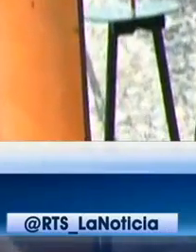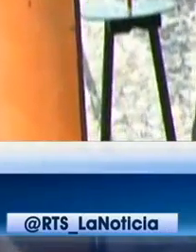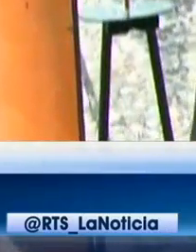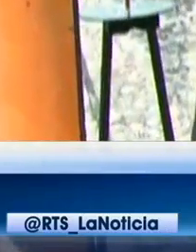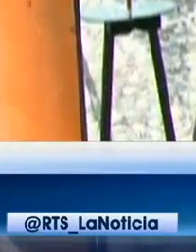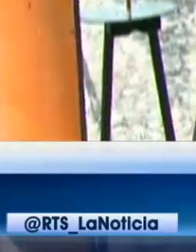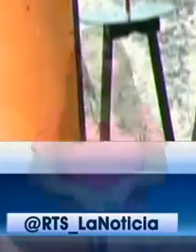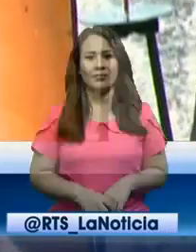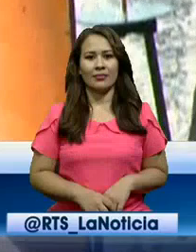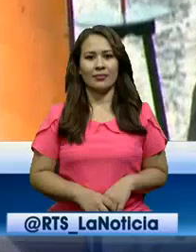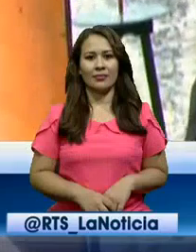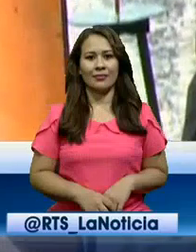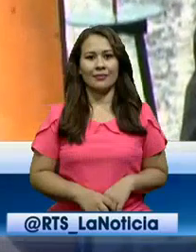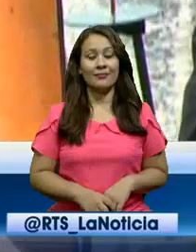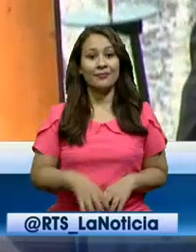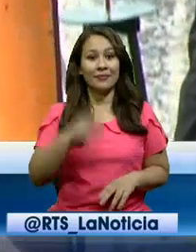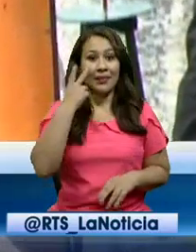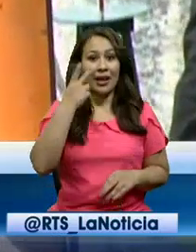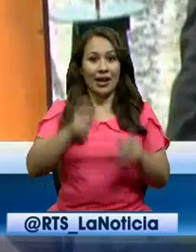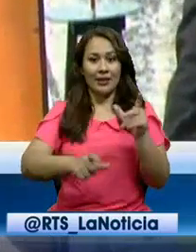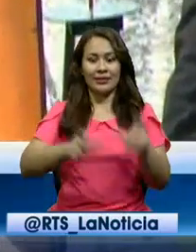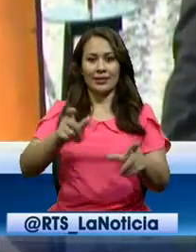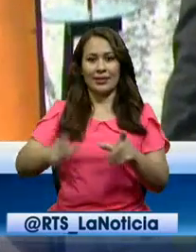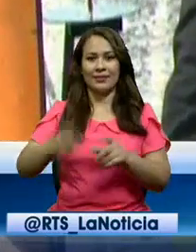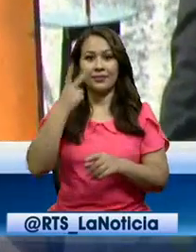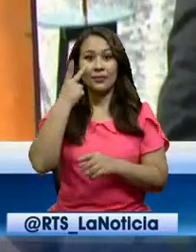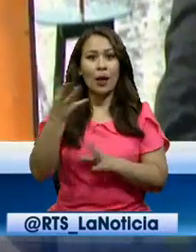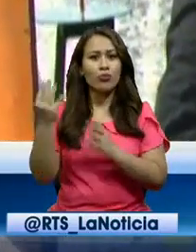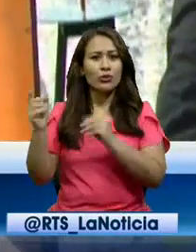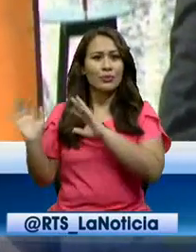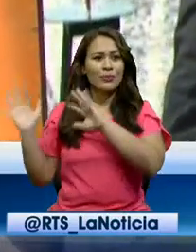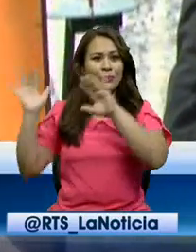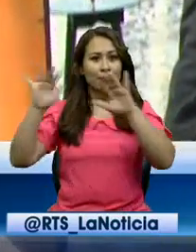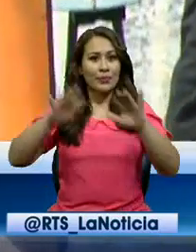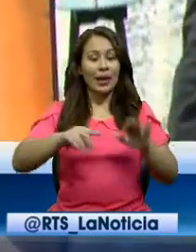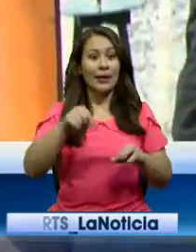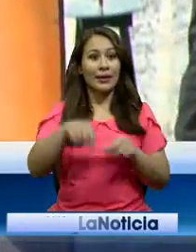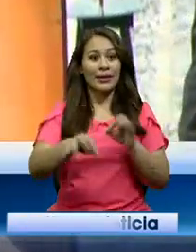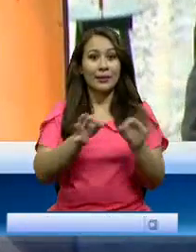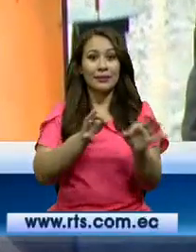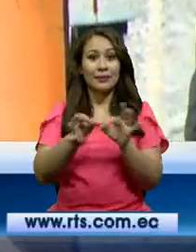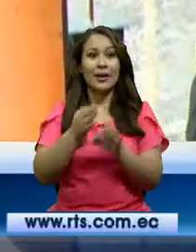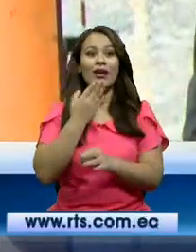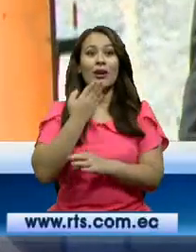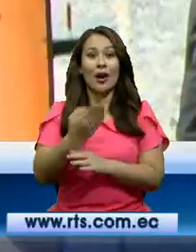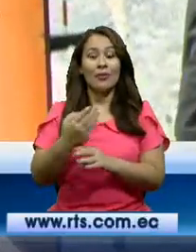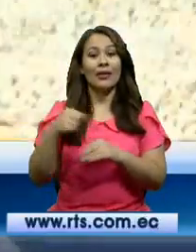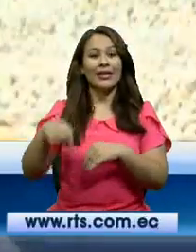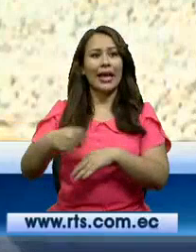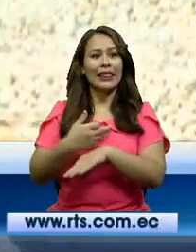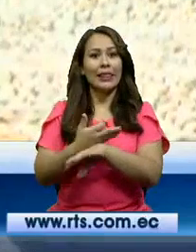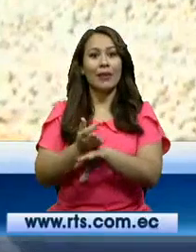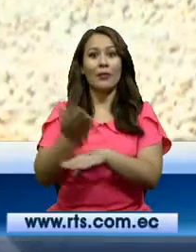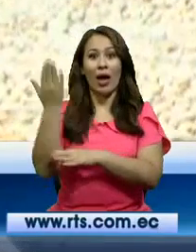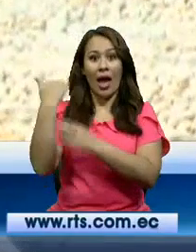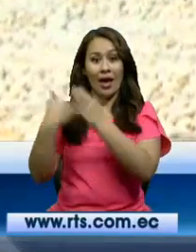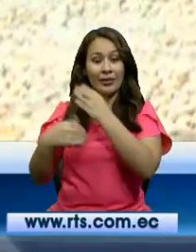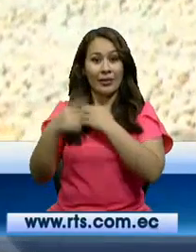aquí turistas de todas partes del mundo, a los cuales explicamos la astronomía antigua de esta región, los